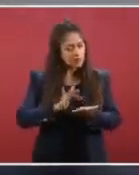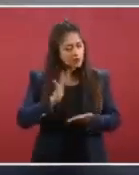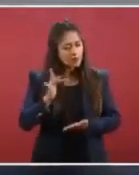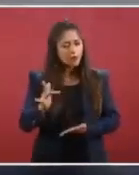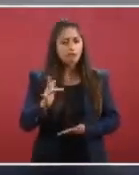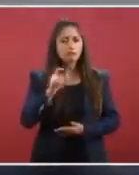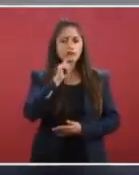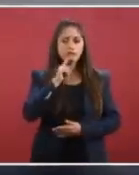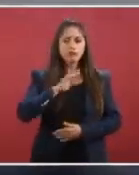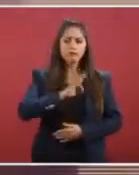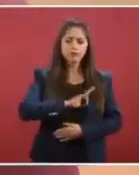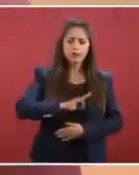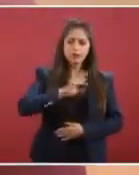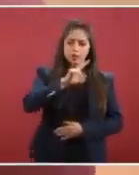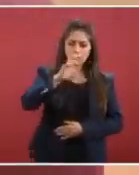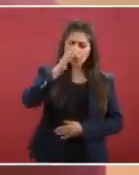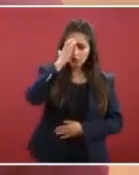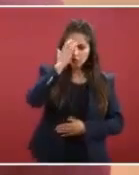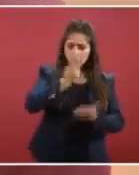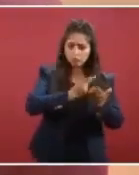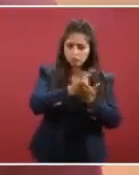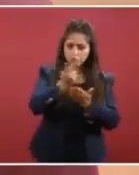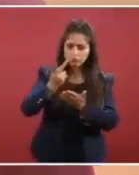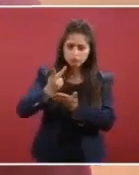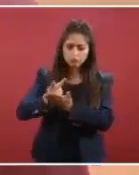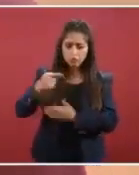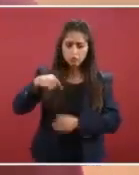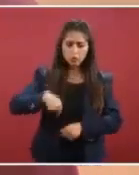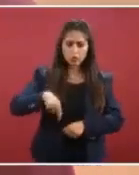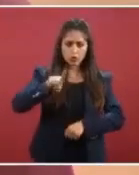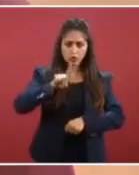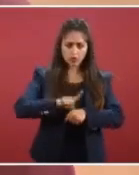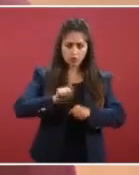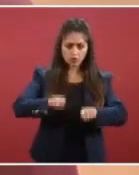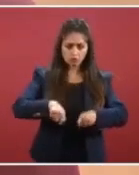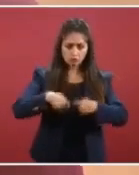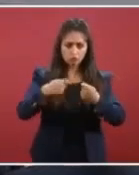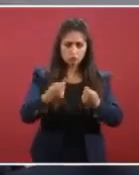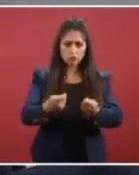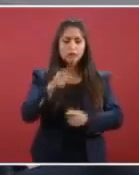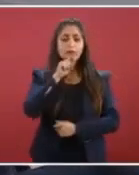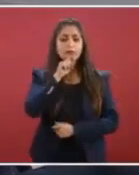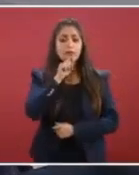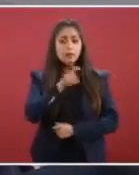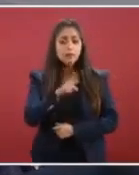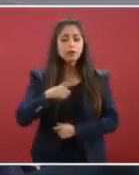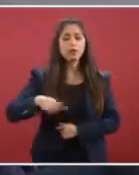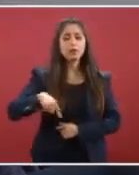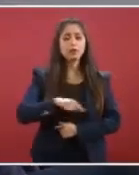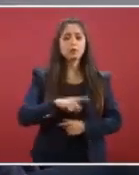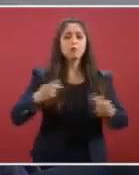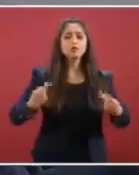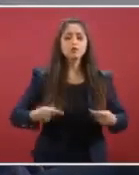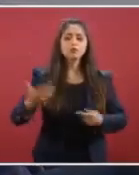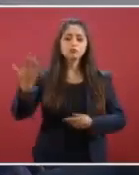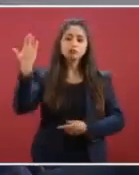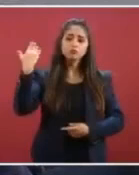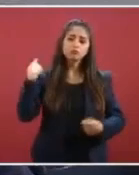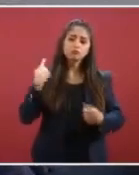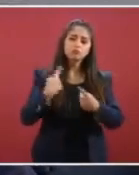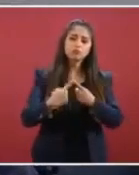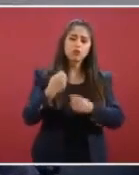a todos los nominados y compañeros galardonados el día de hoy, así como los que han estado en nuestra posición en años